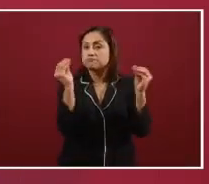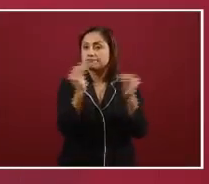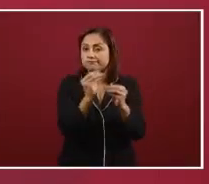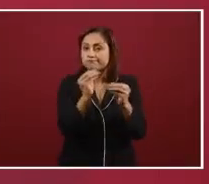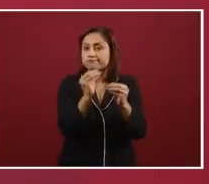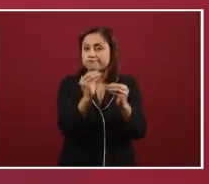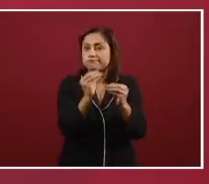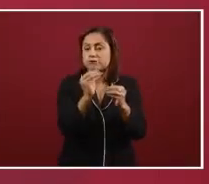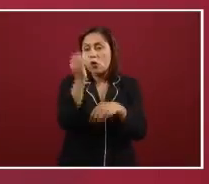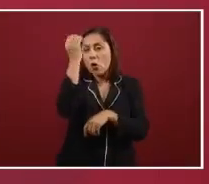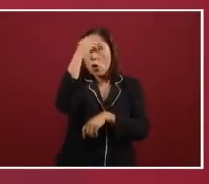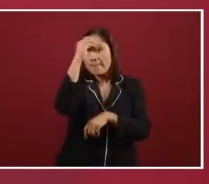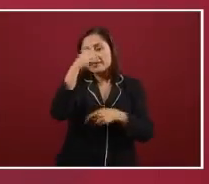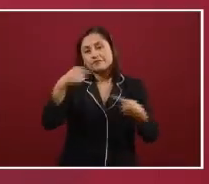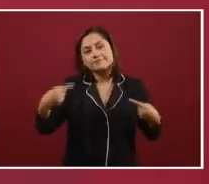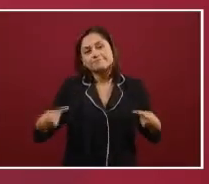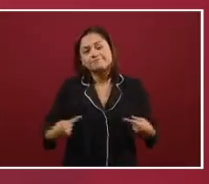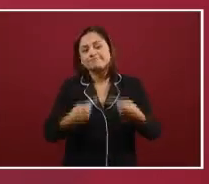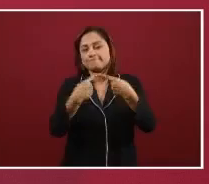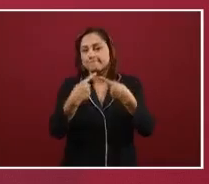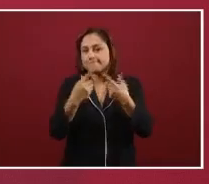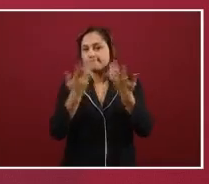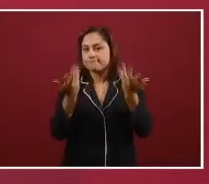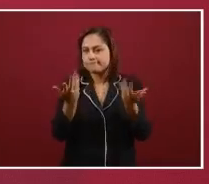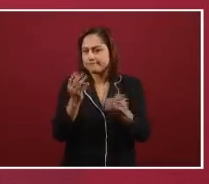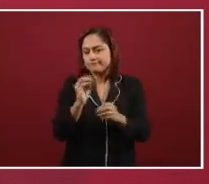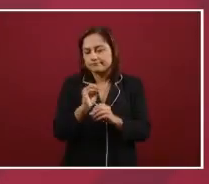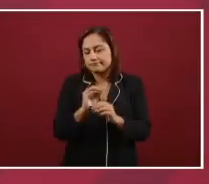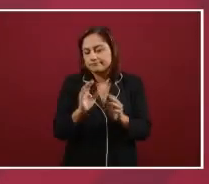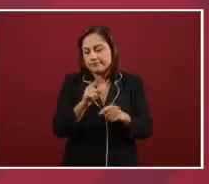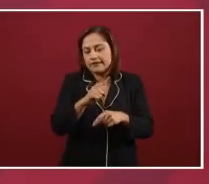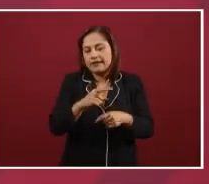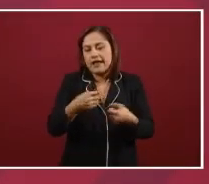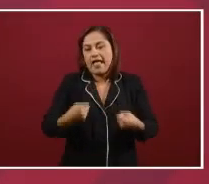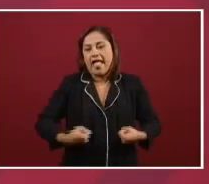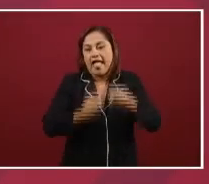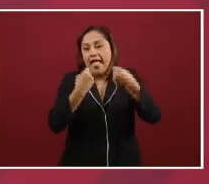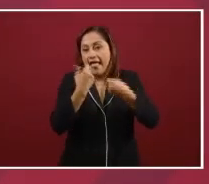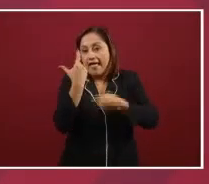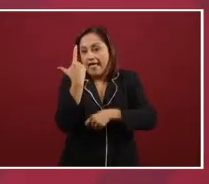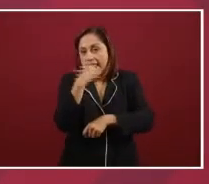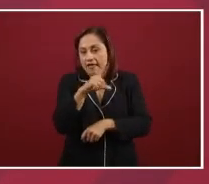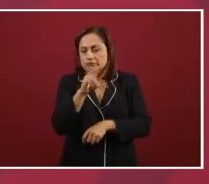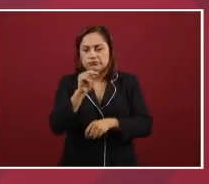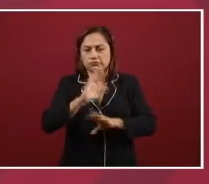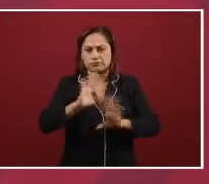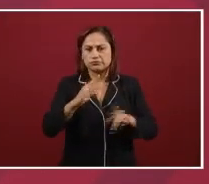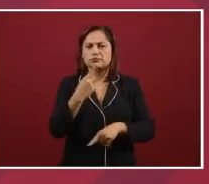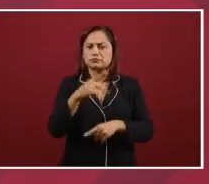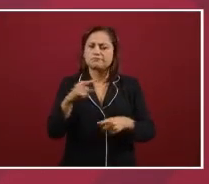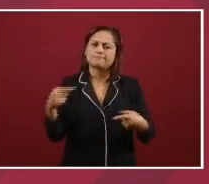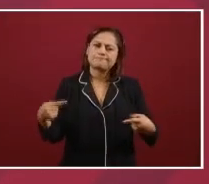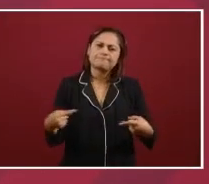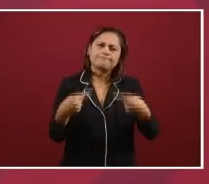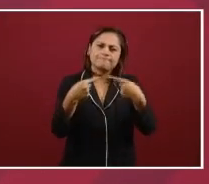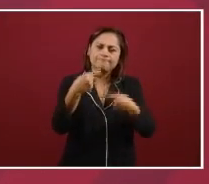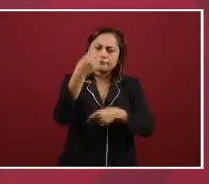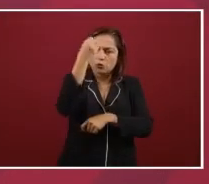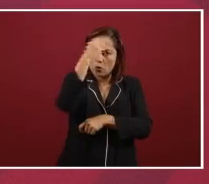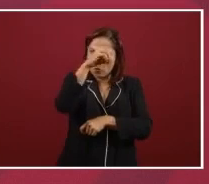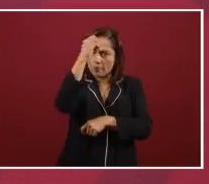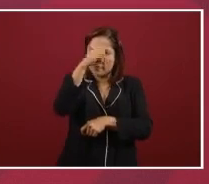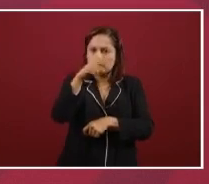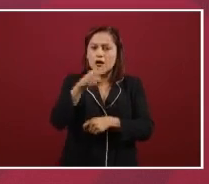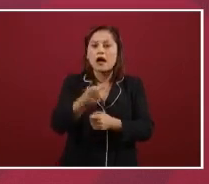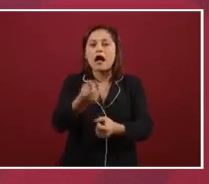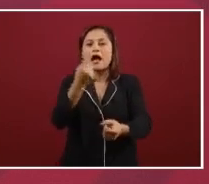de opiniones hasta eso, no ha pasado a mayores. Pero sí hay quienes están a favor y hay quienes